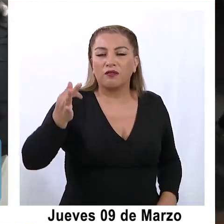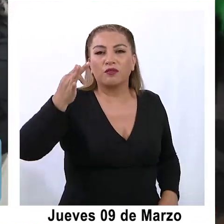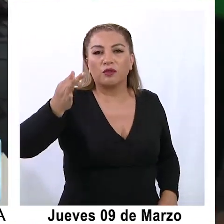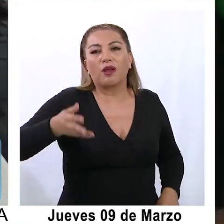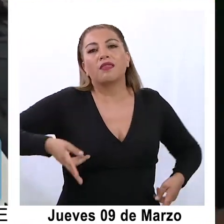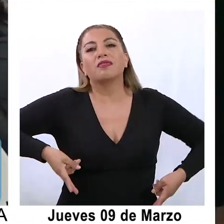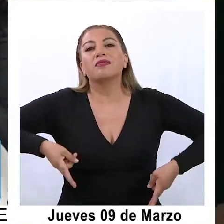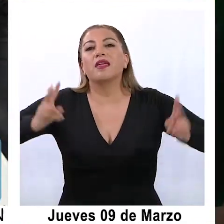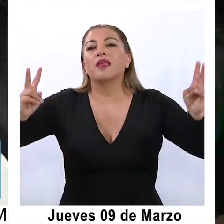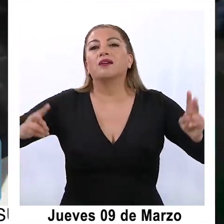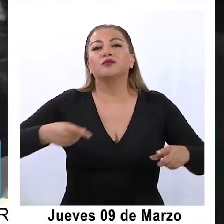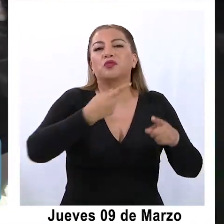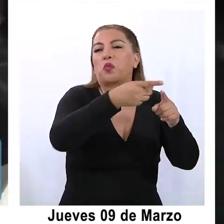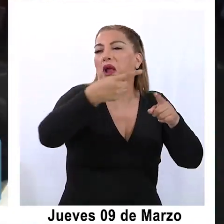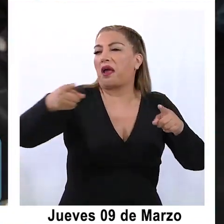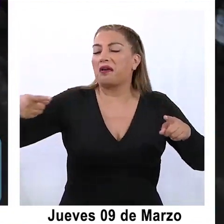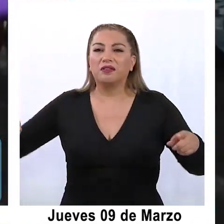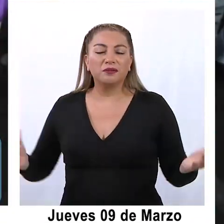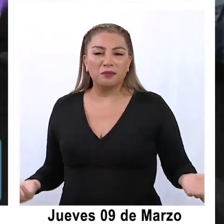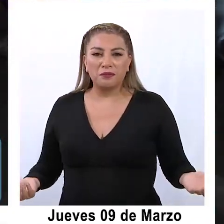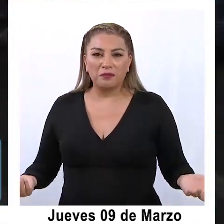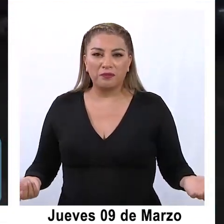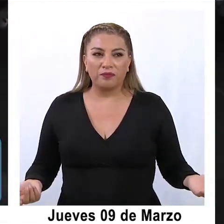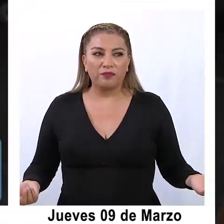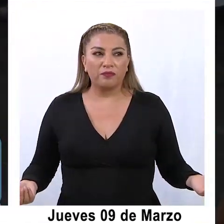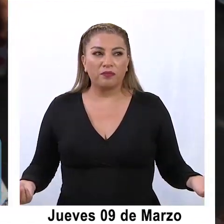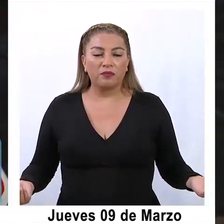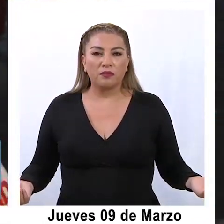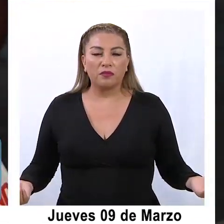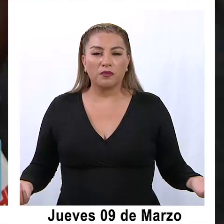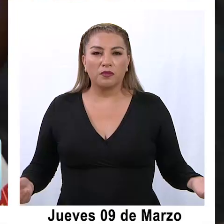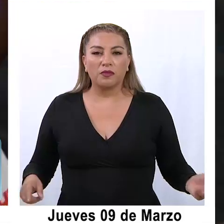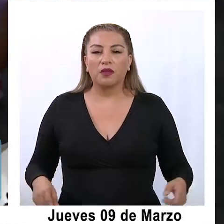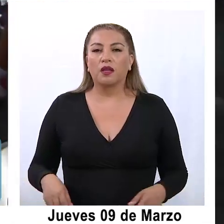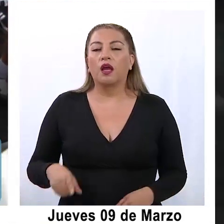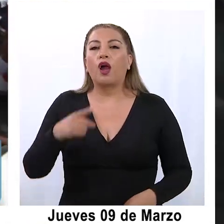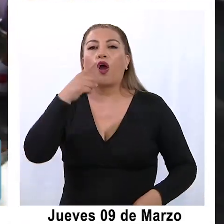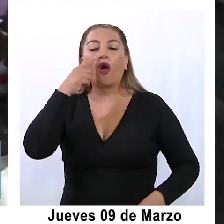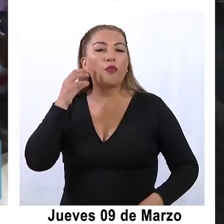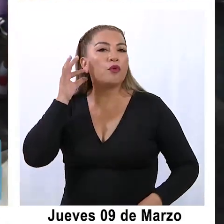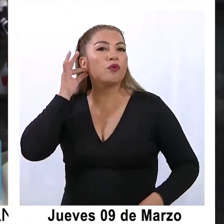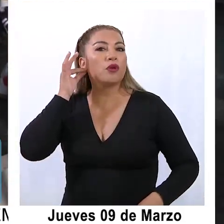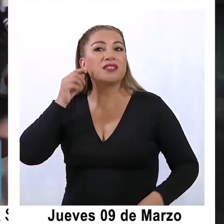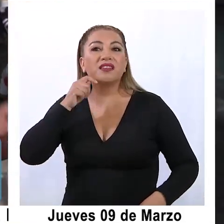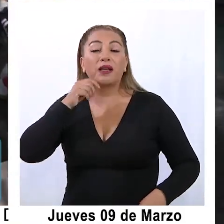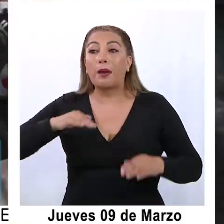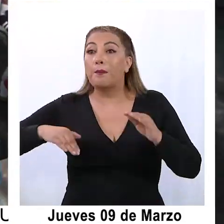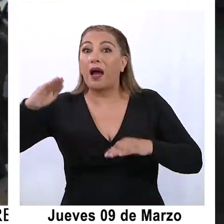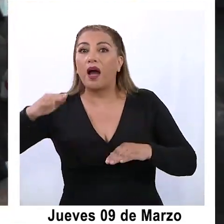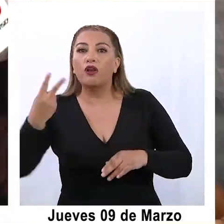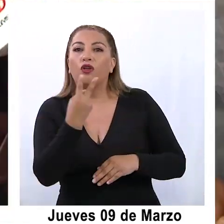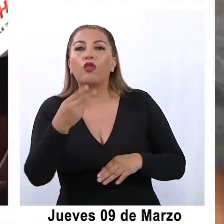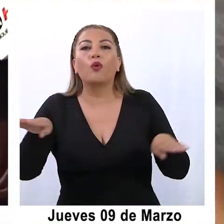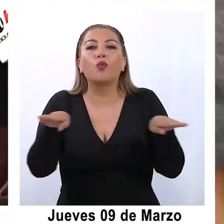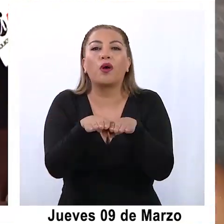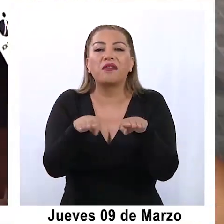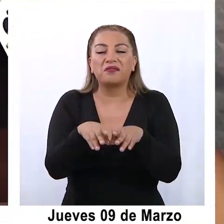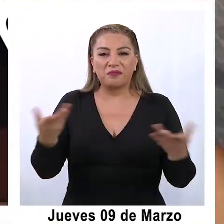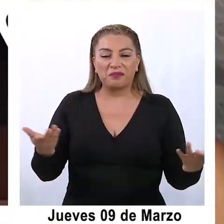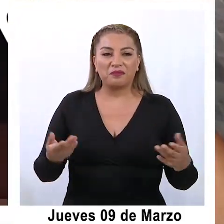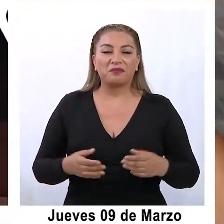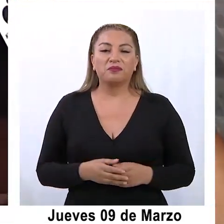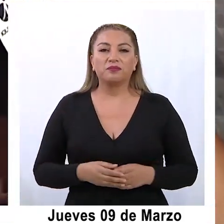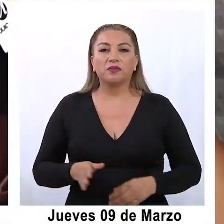tengamos derechos en todas partes, que ninguno vale más, la mujer y el hombre, ninguno vale más, los dos valen lo mismo. No ha habido